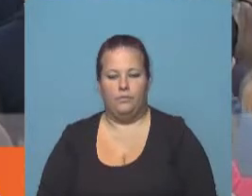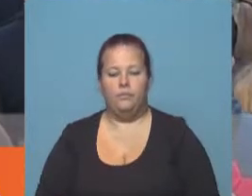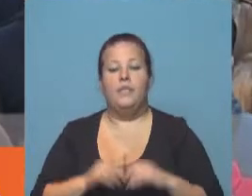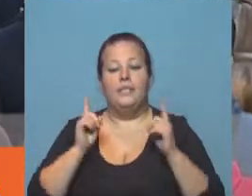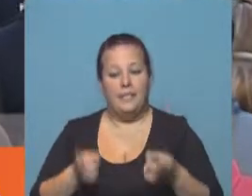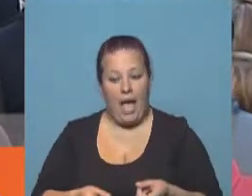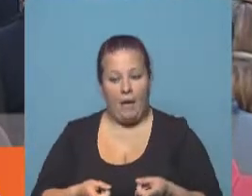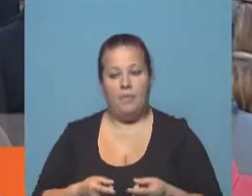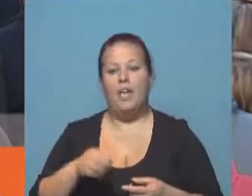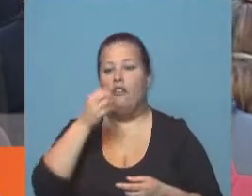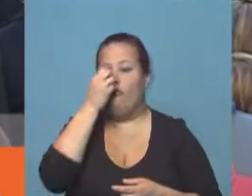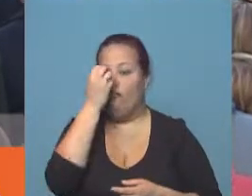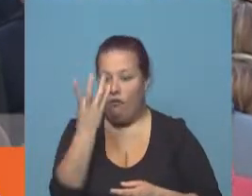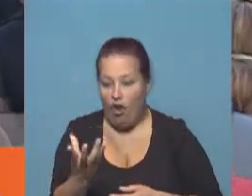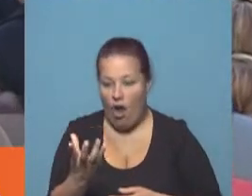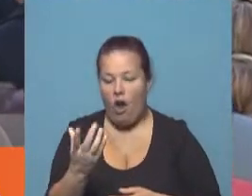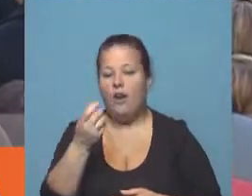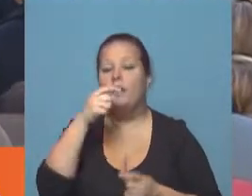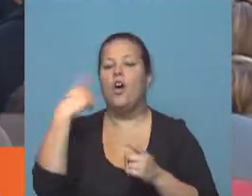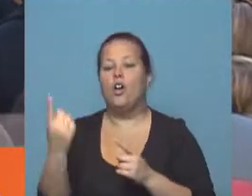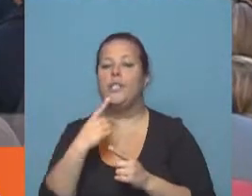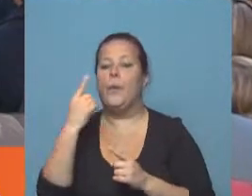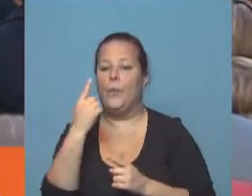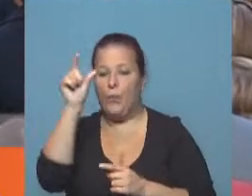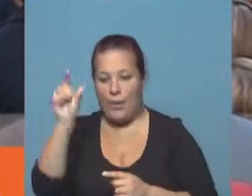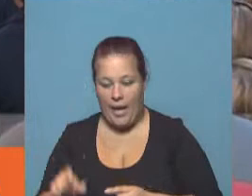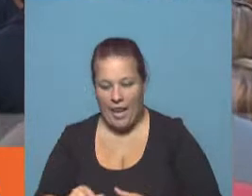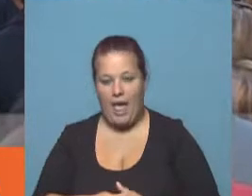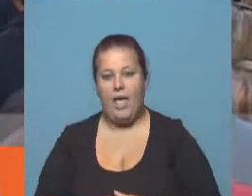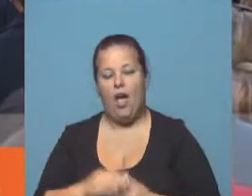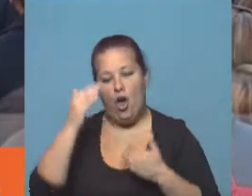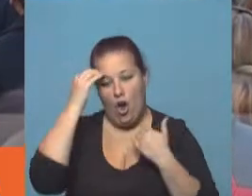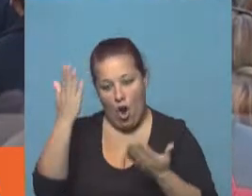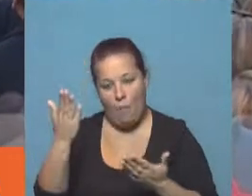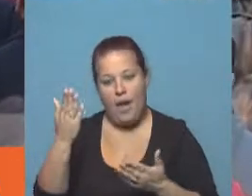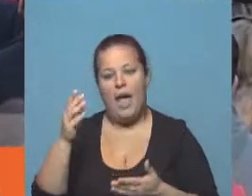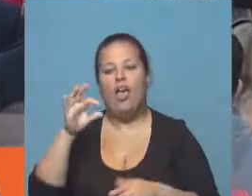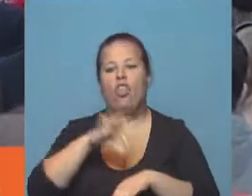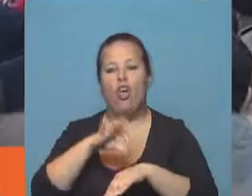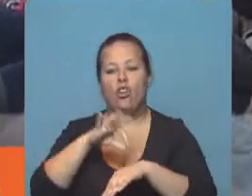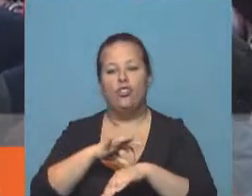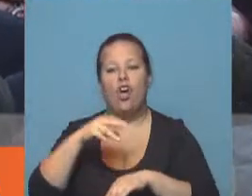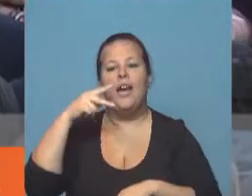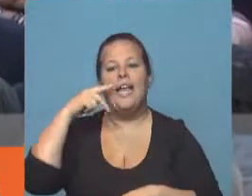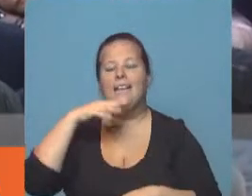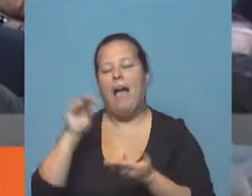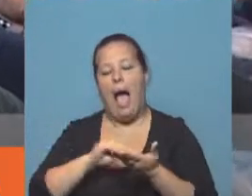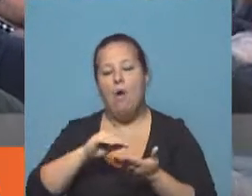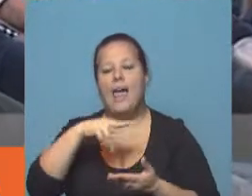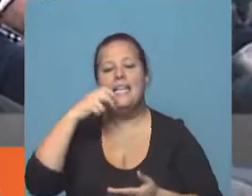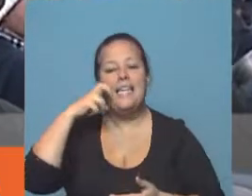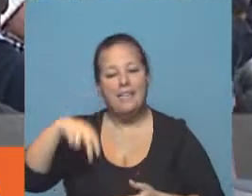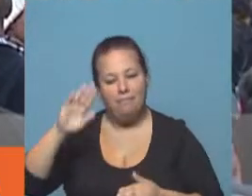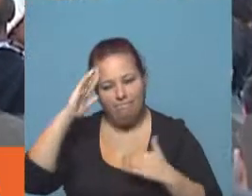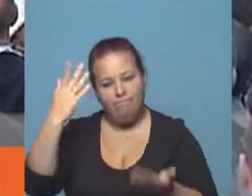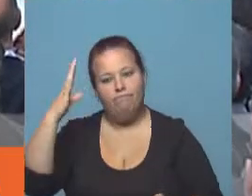También colocaremos una rosa y encenderemos una vela en homenaje al doctor Alberto Nisman, cuyo recuerdo